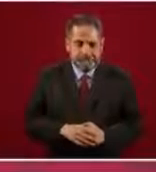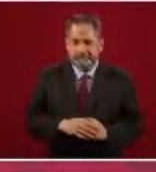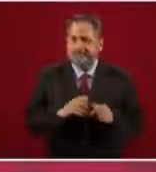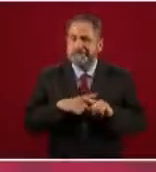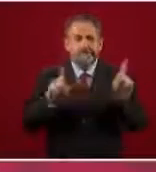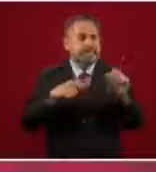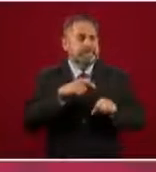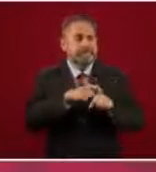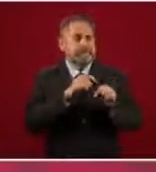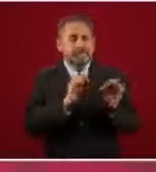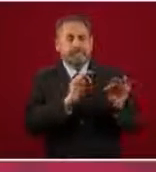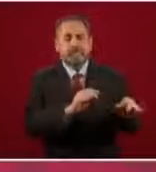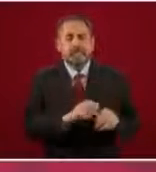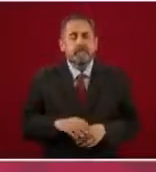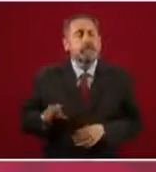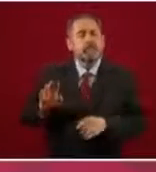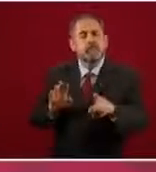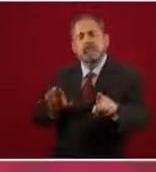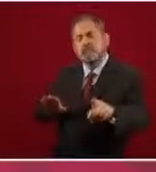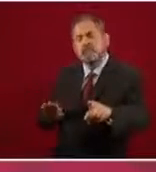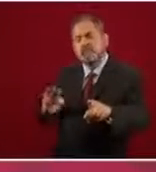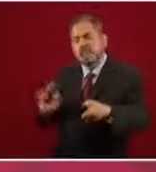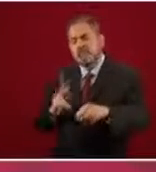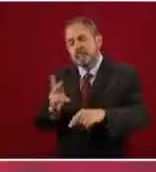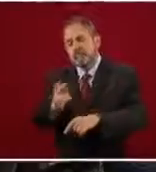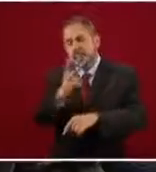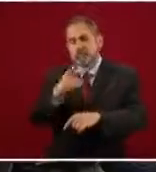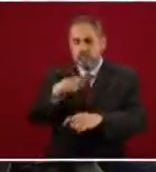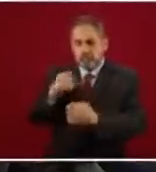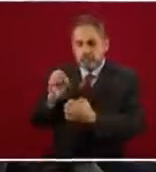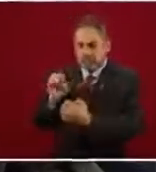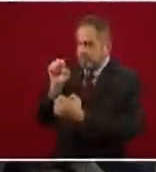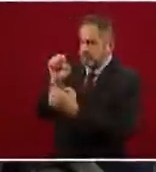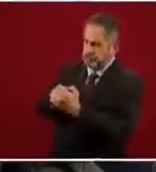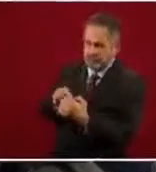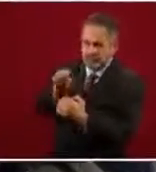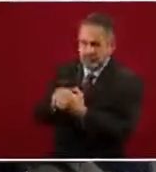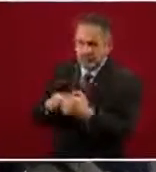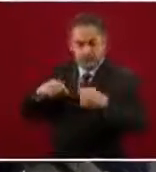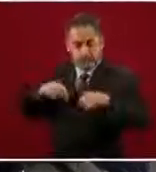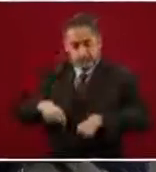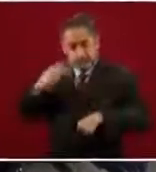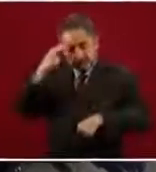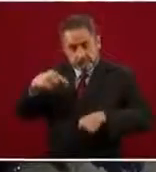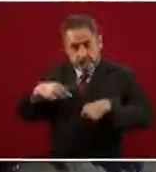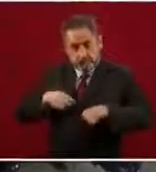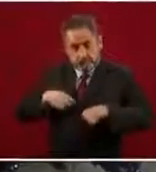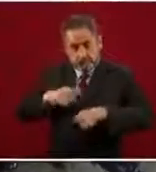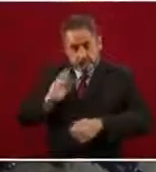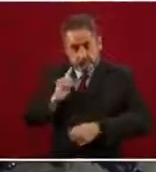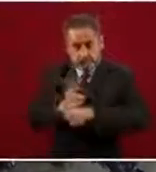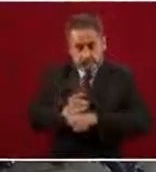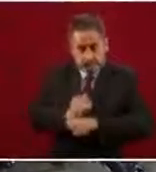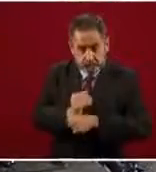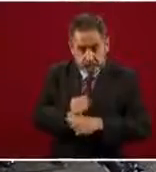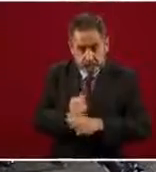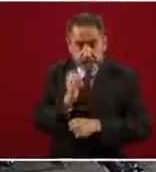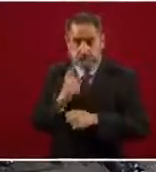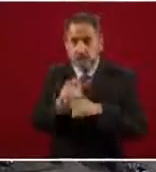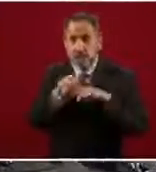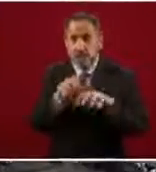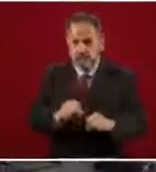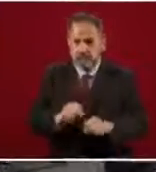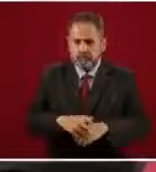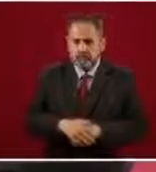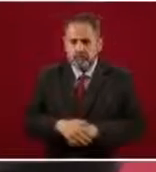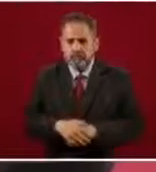especiales. Si estas personas que están llevando a gente engañada, no sé qué, están en México, ya se está investigando, ¿hay algo para detenerlos? Sí,